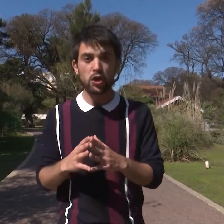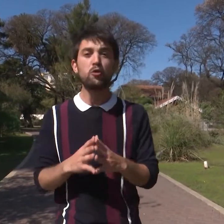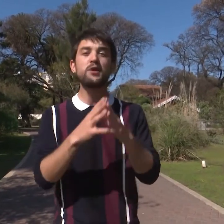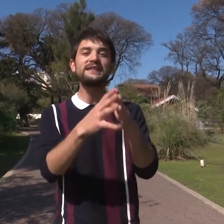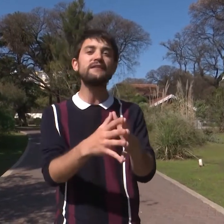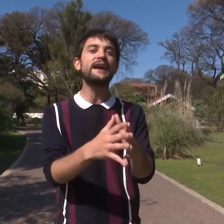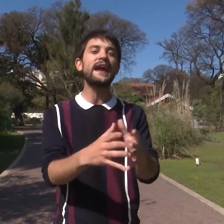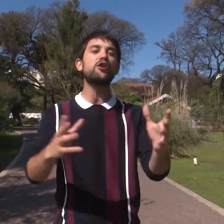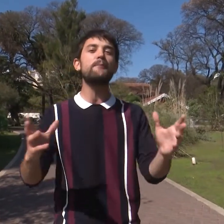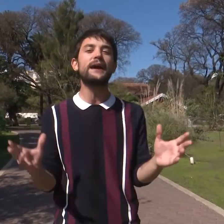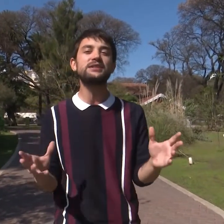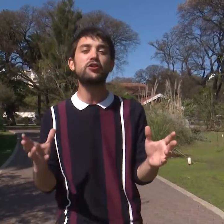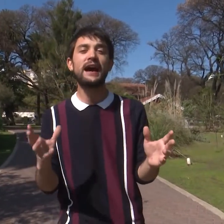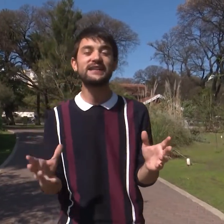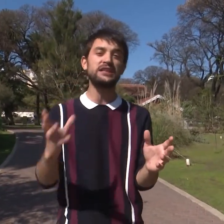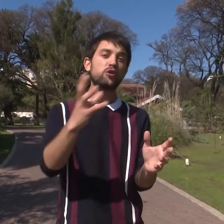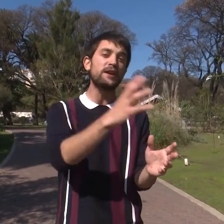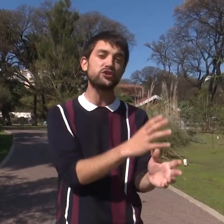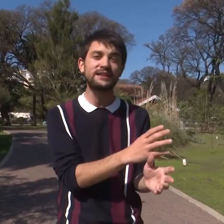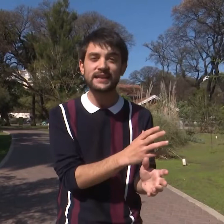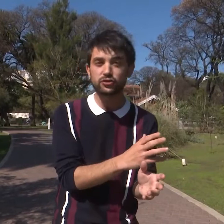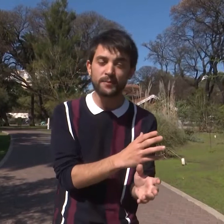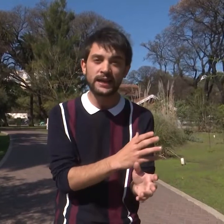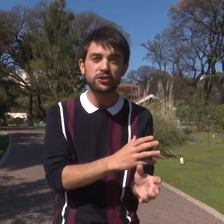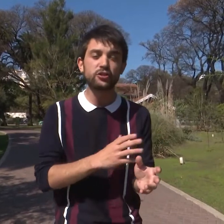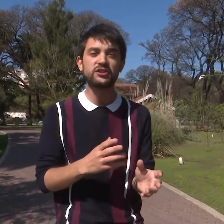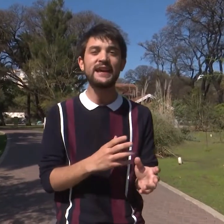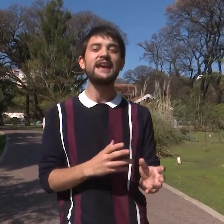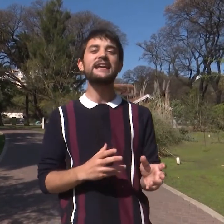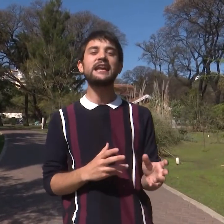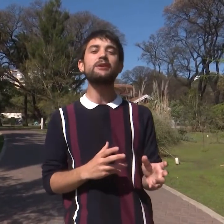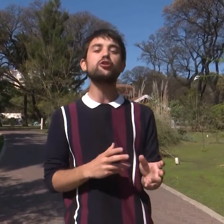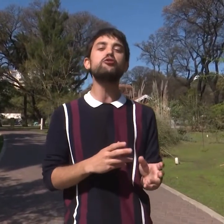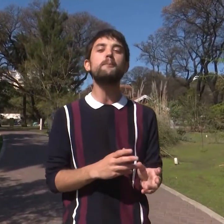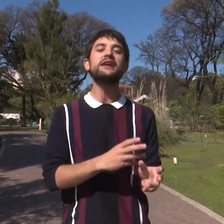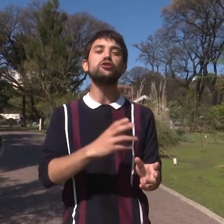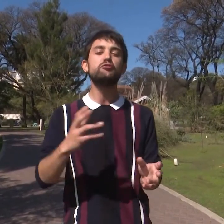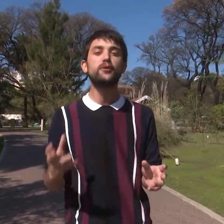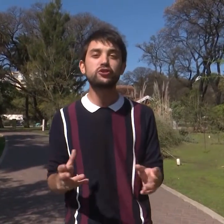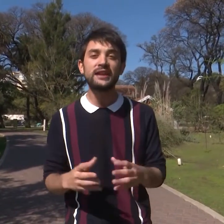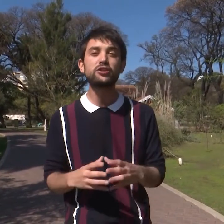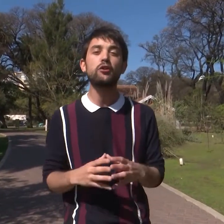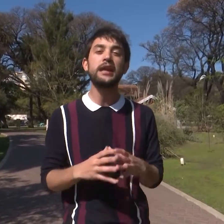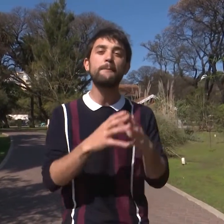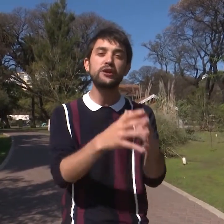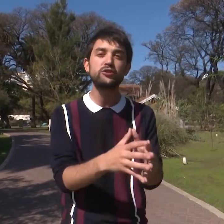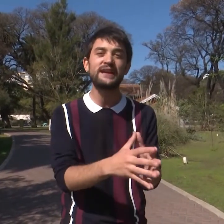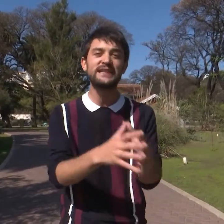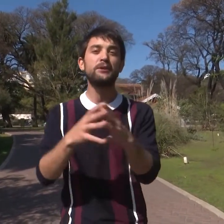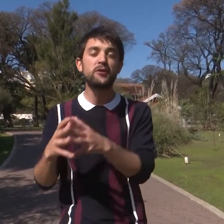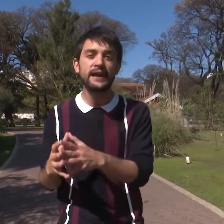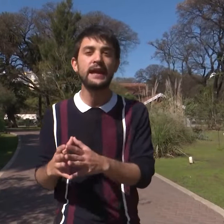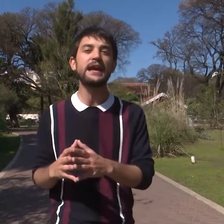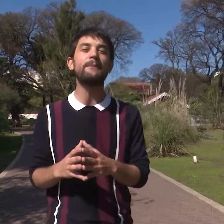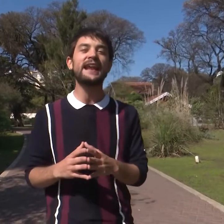electrónicos. Una cifra que en comparación a 5 años atrás, 2014, incrementó en un 21%, y es por eso